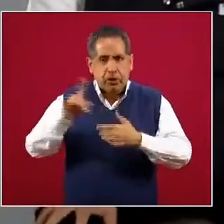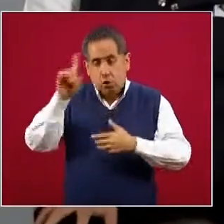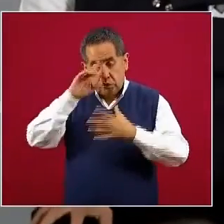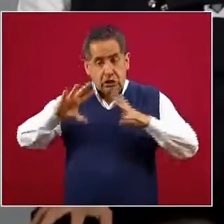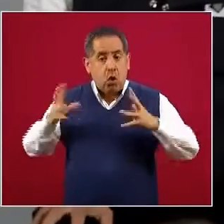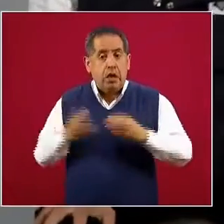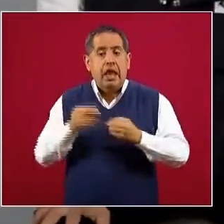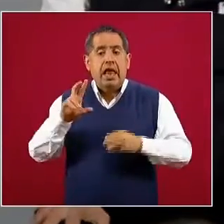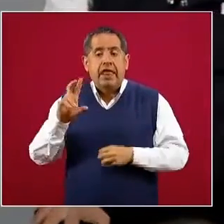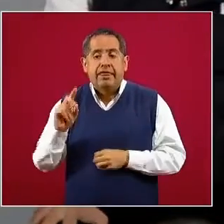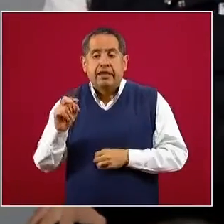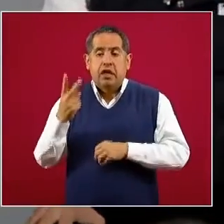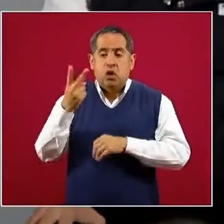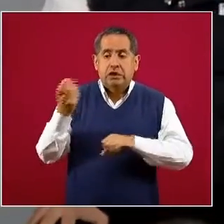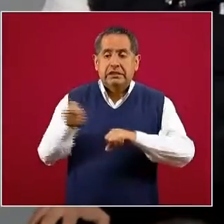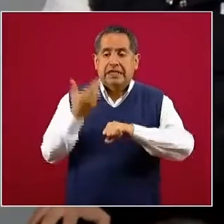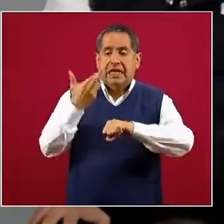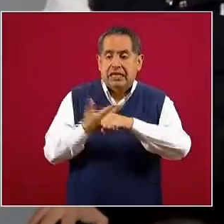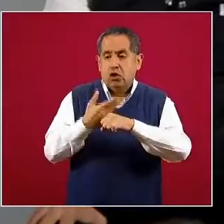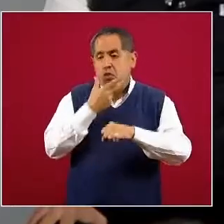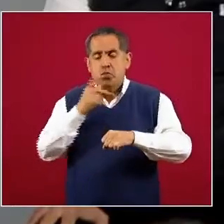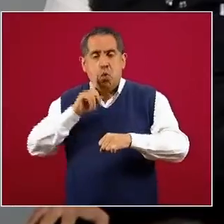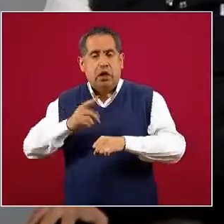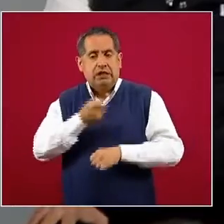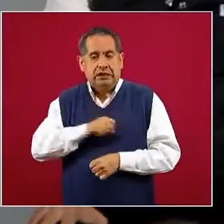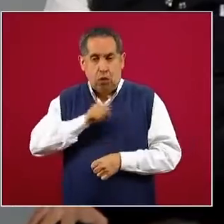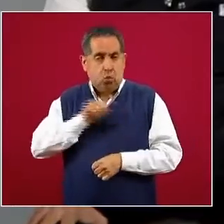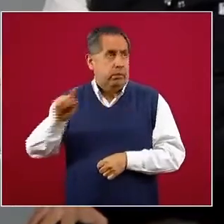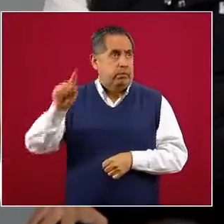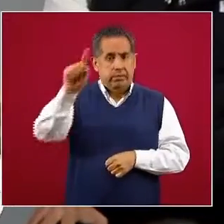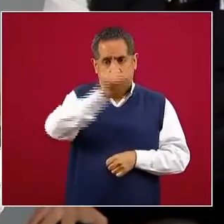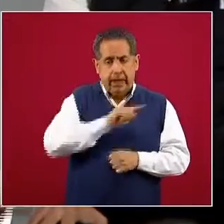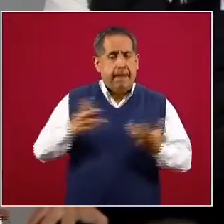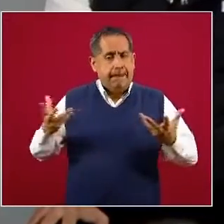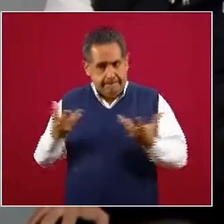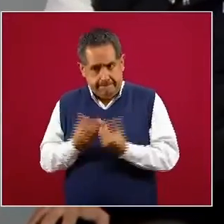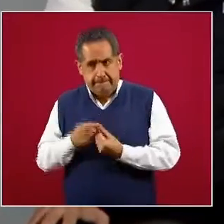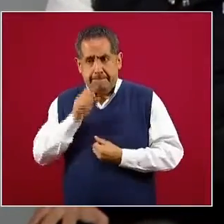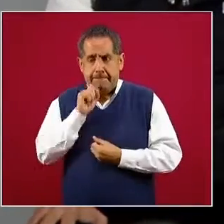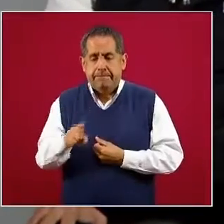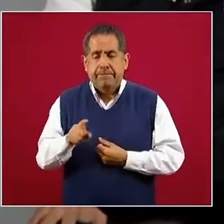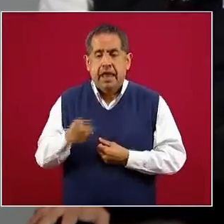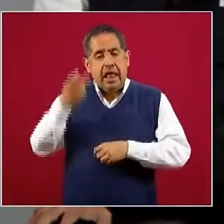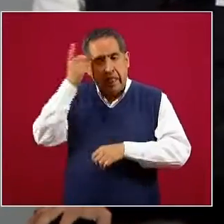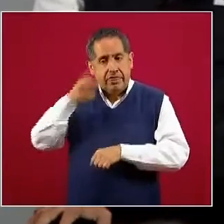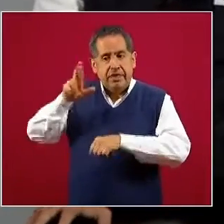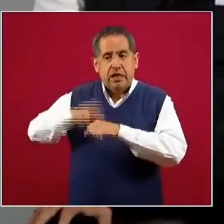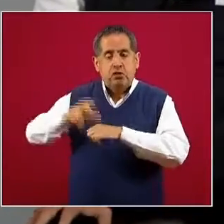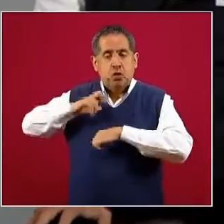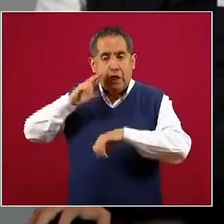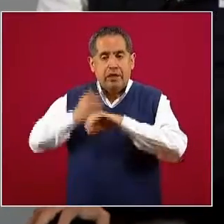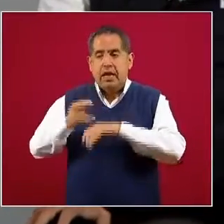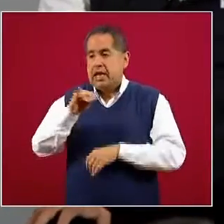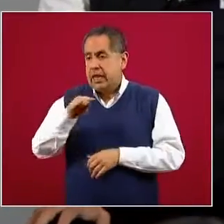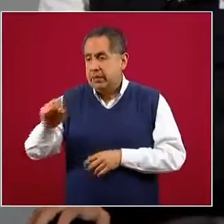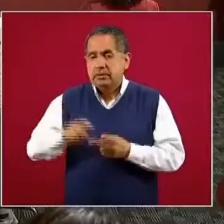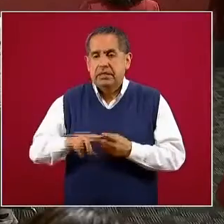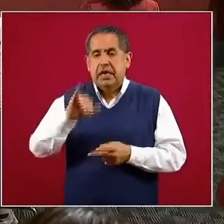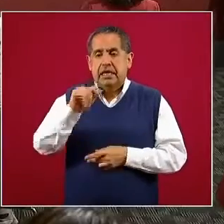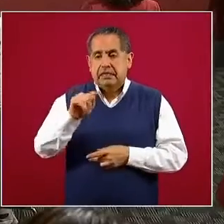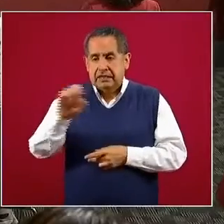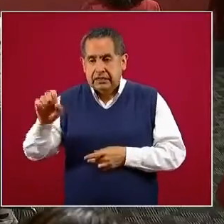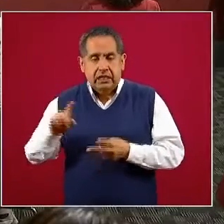de inmediato, porque pues estaba pendiente la demolición para poder empezar a construir. Incluso estamos en una conversación